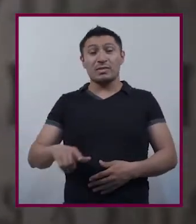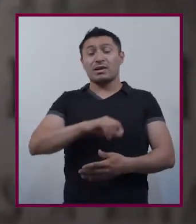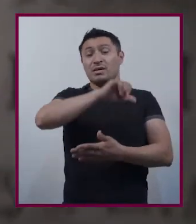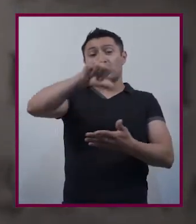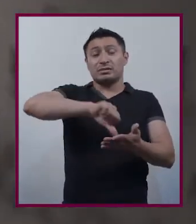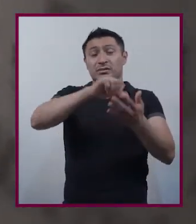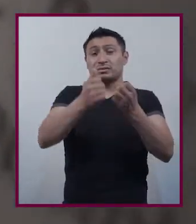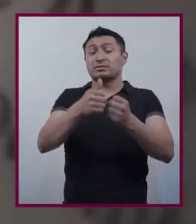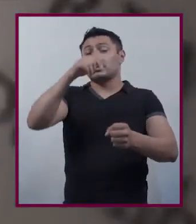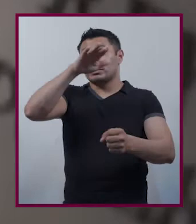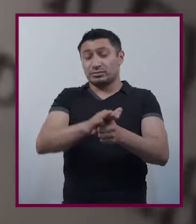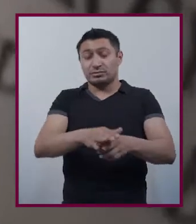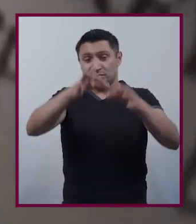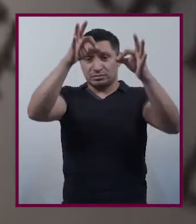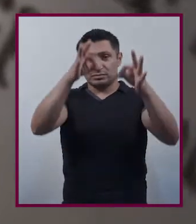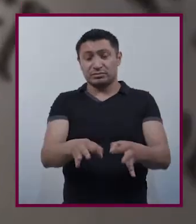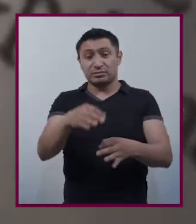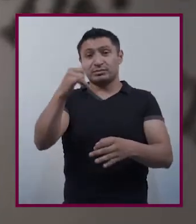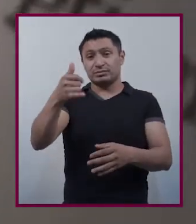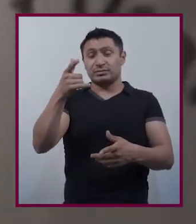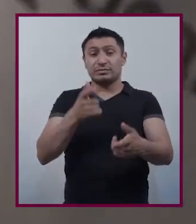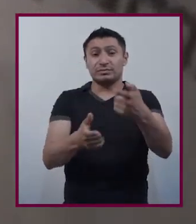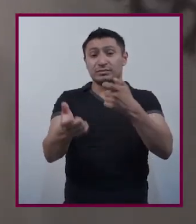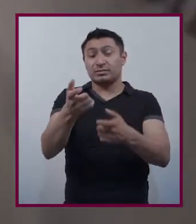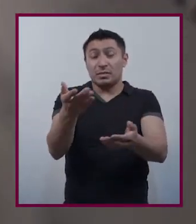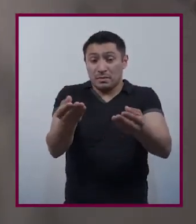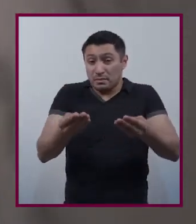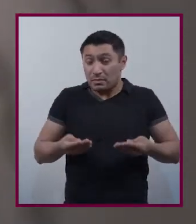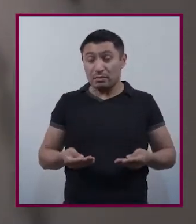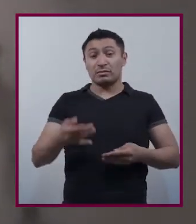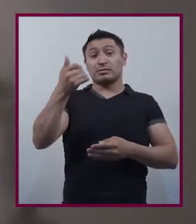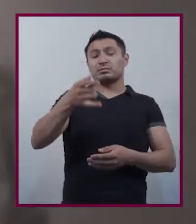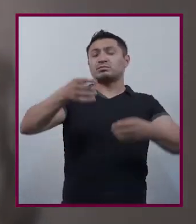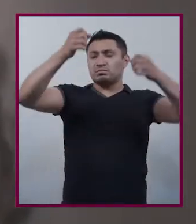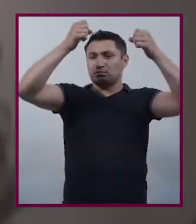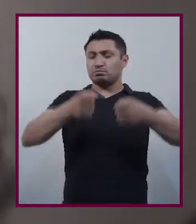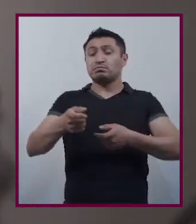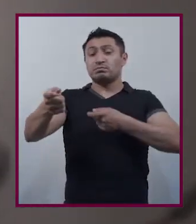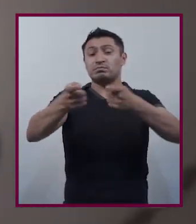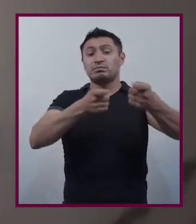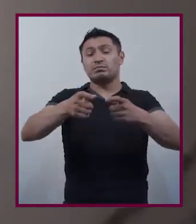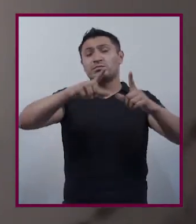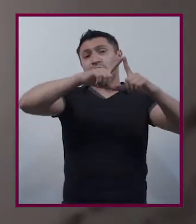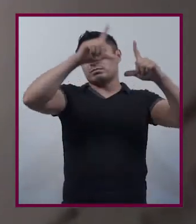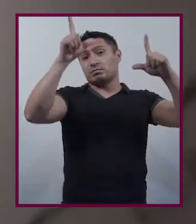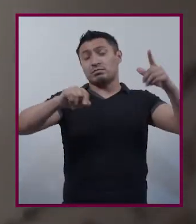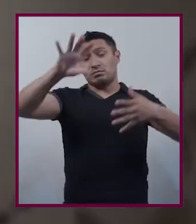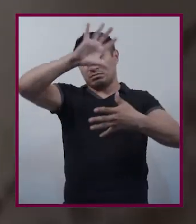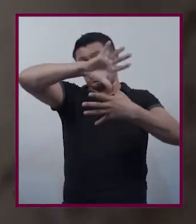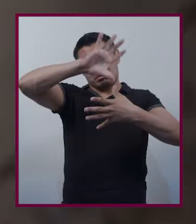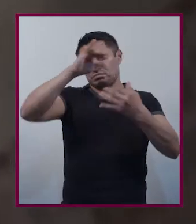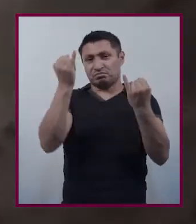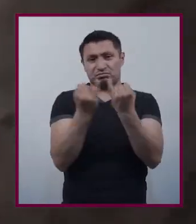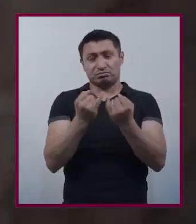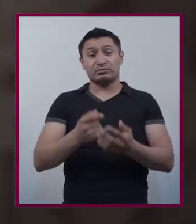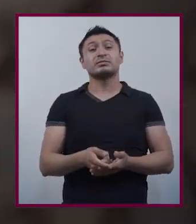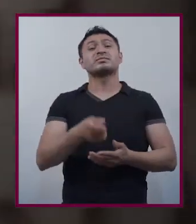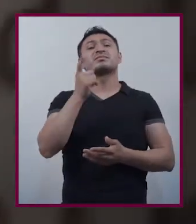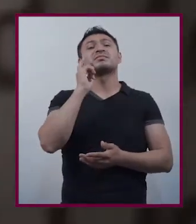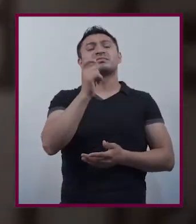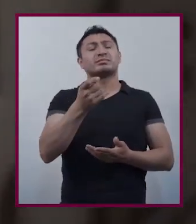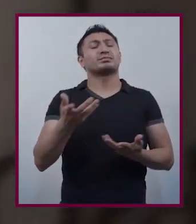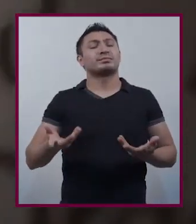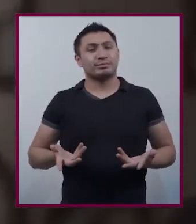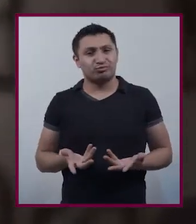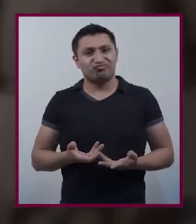administración, aumentar la recaudación y asegurar la dominación de las colonias americanas. En este sentido,